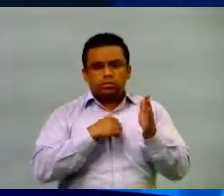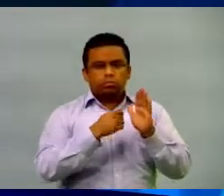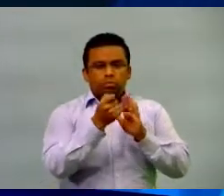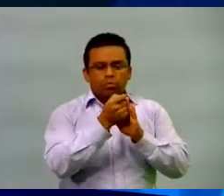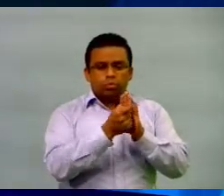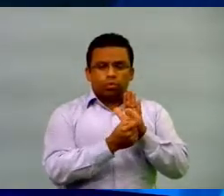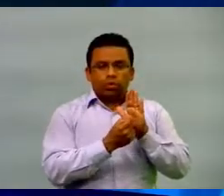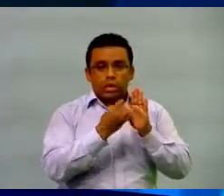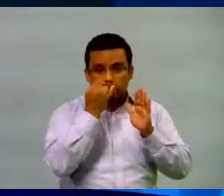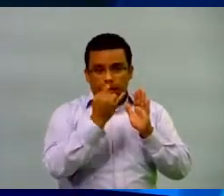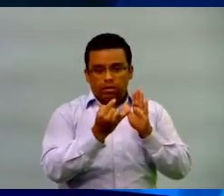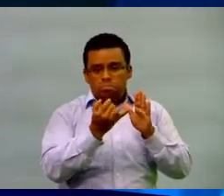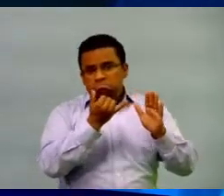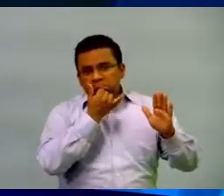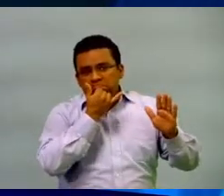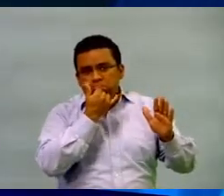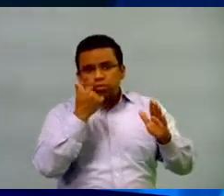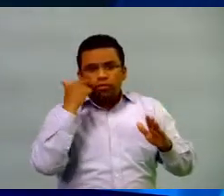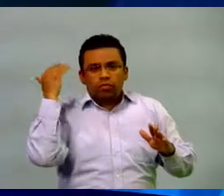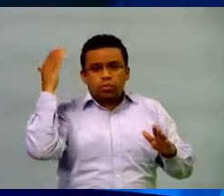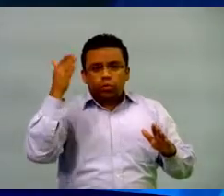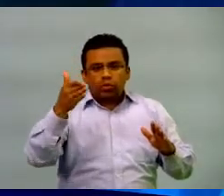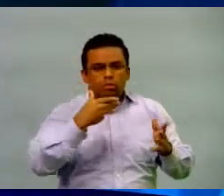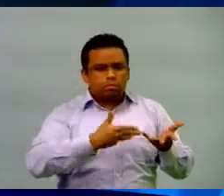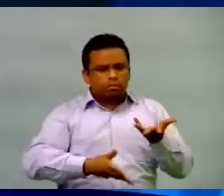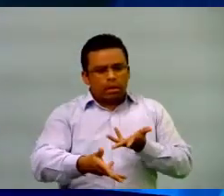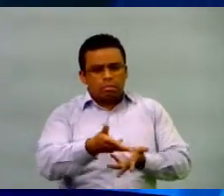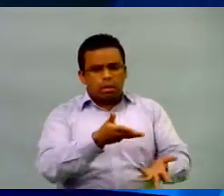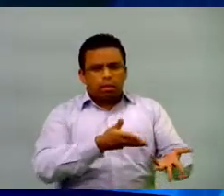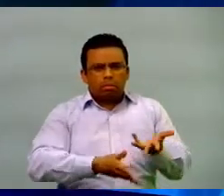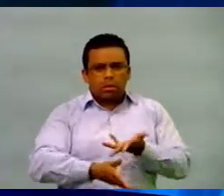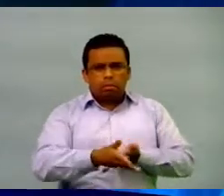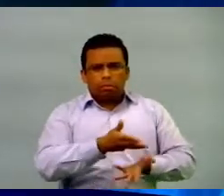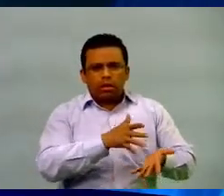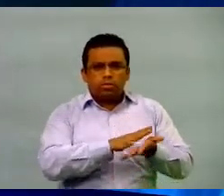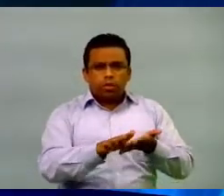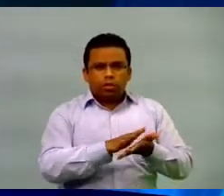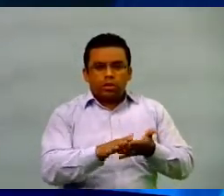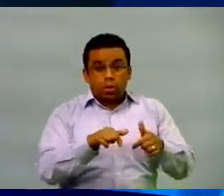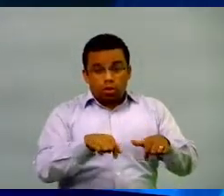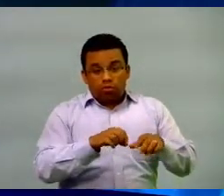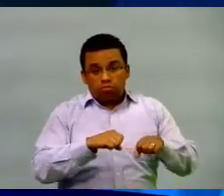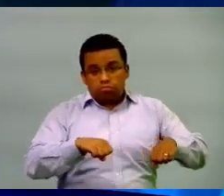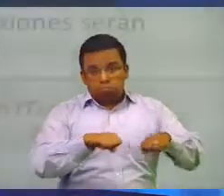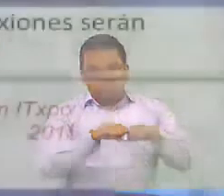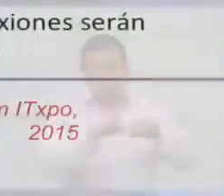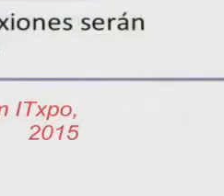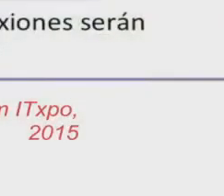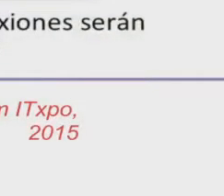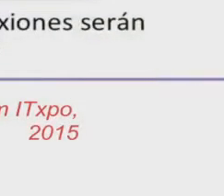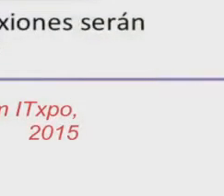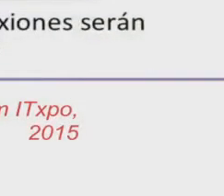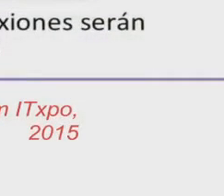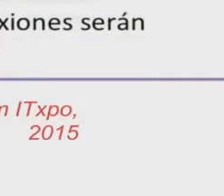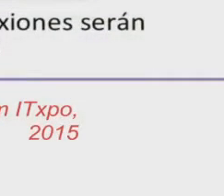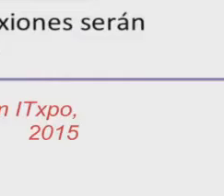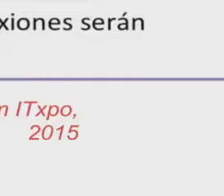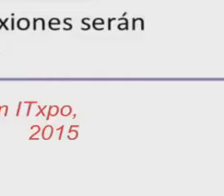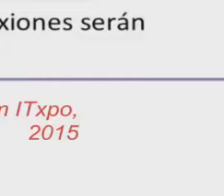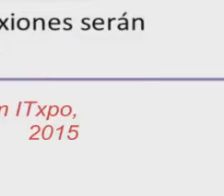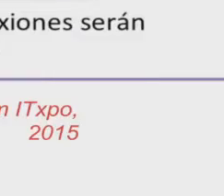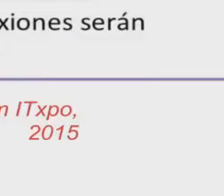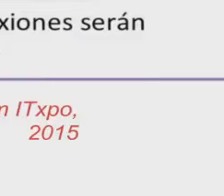a pasar en este futuro donde hay tanto intercambio de información en esta sociedad de la información. Por ejemplo, en temas de grandes lotes